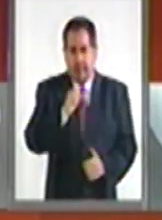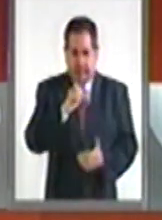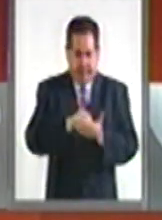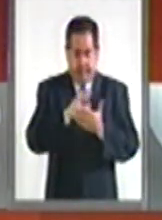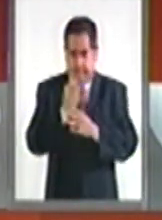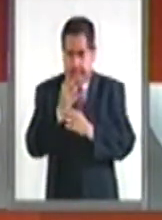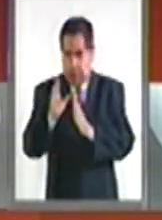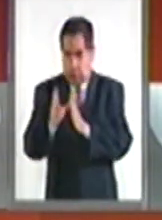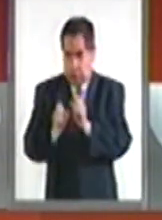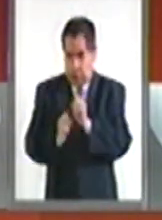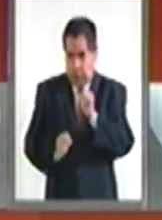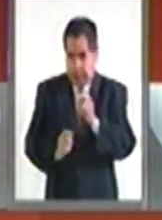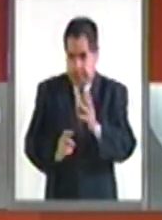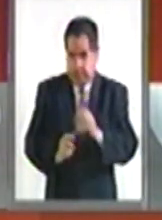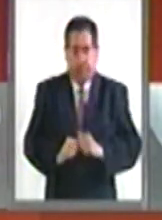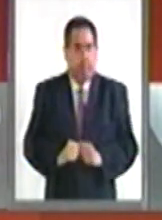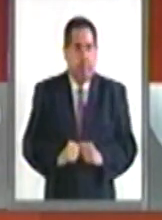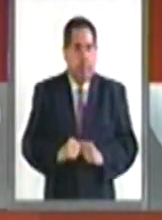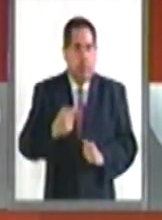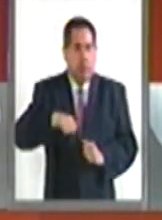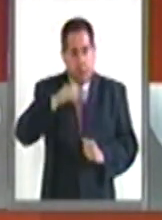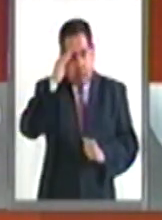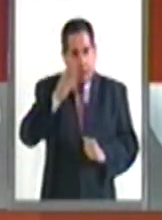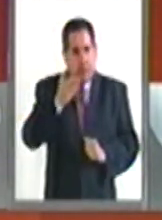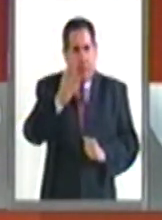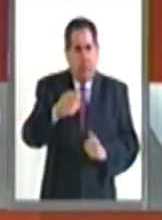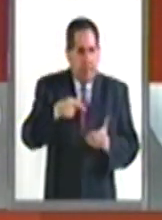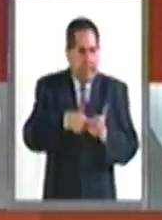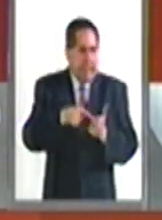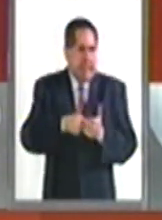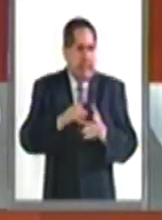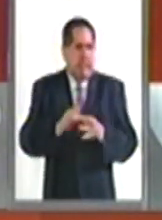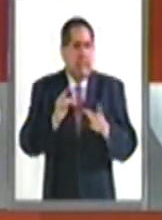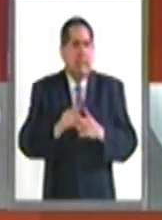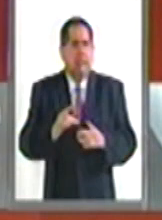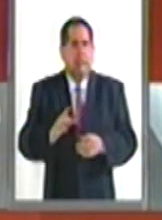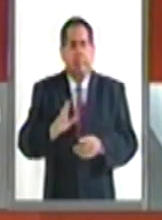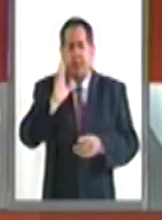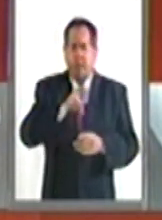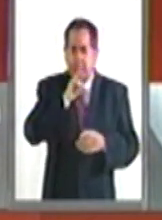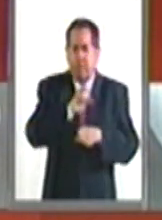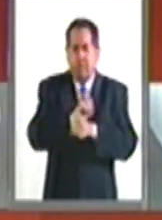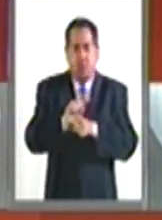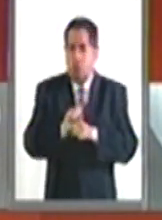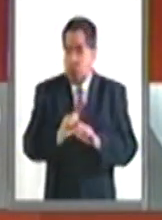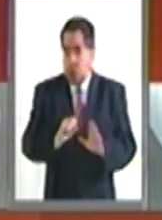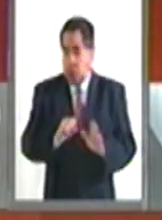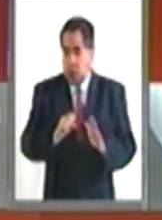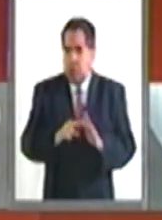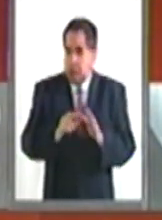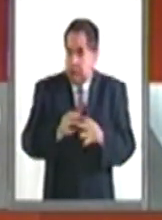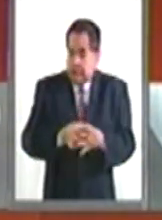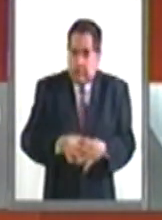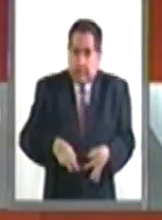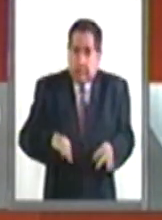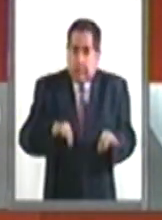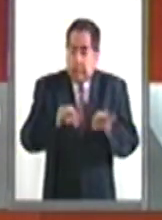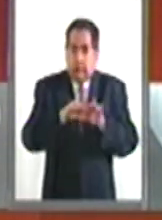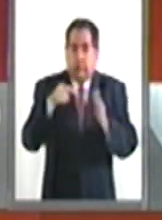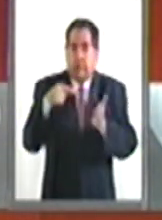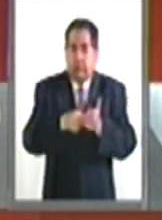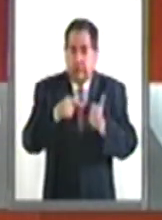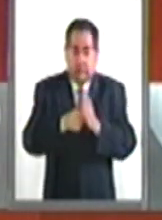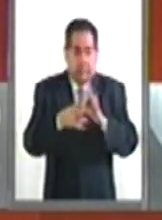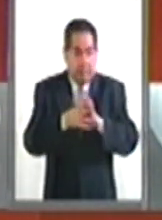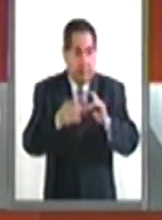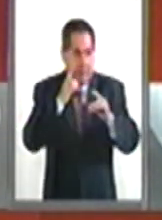cita. Nosotros queremos que ustedes consideren esta modificación, que parece discreta, pero tiene una inmensa carga que desprende